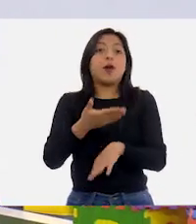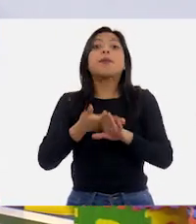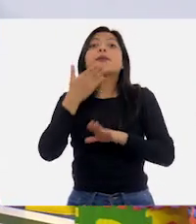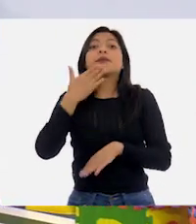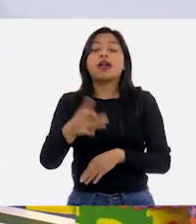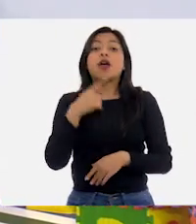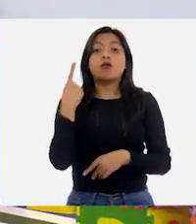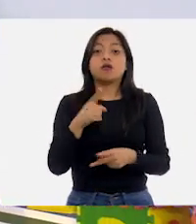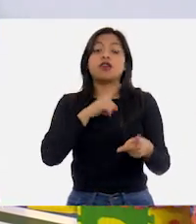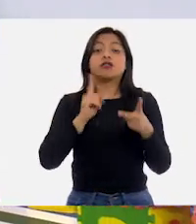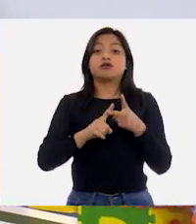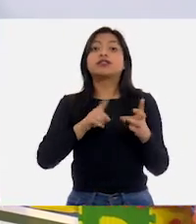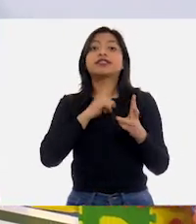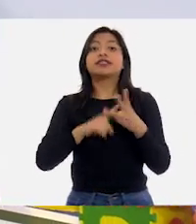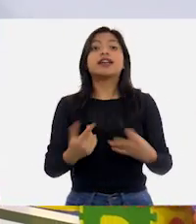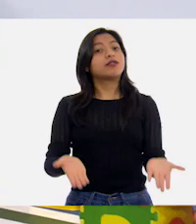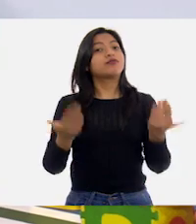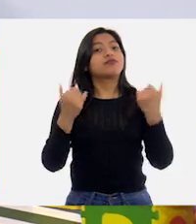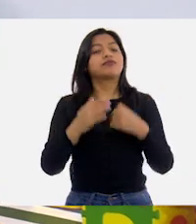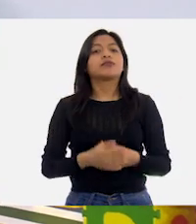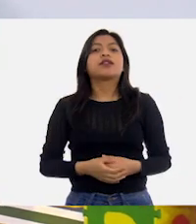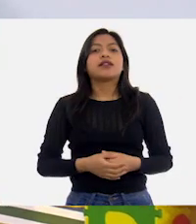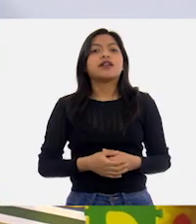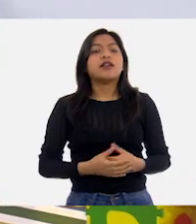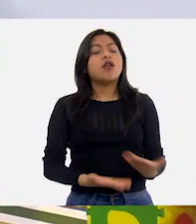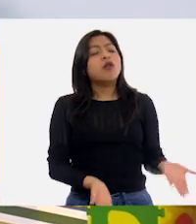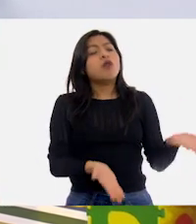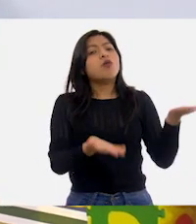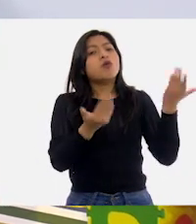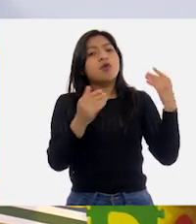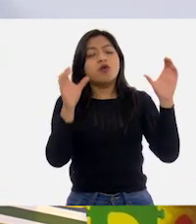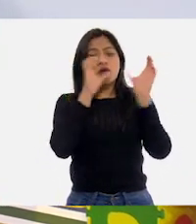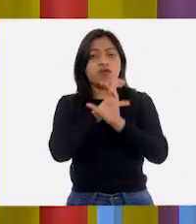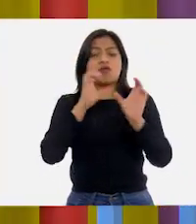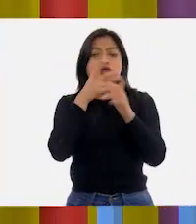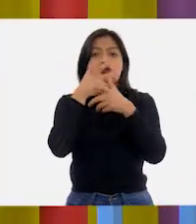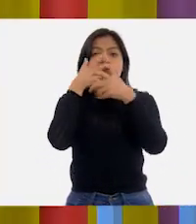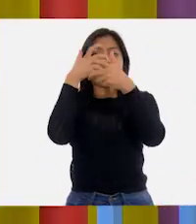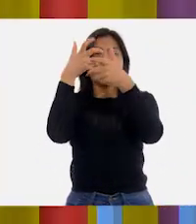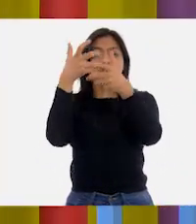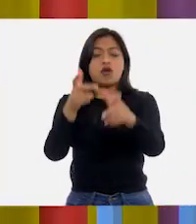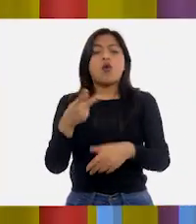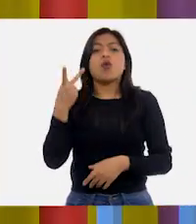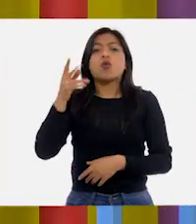sí. 1, 2, 3. ¡Levántate!